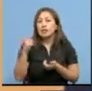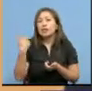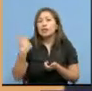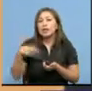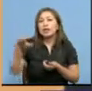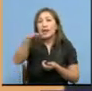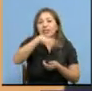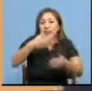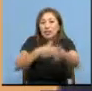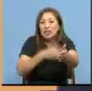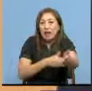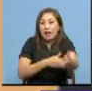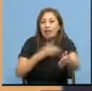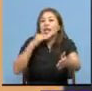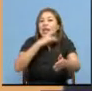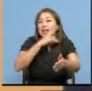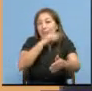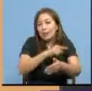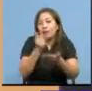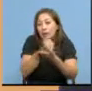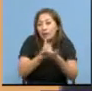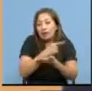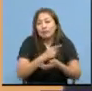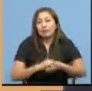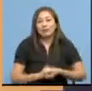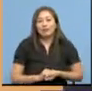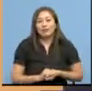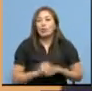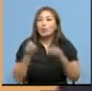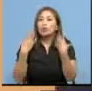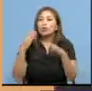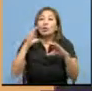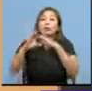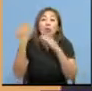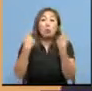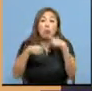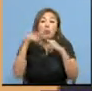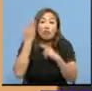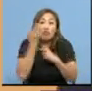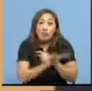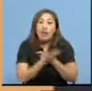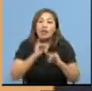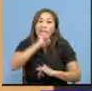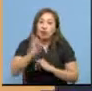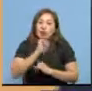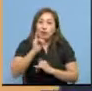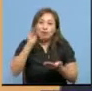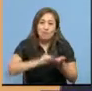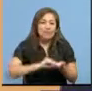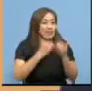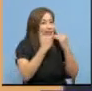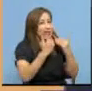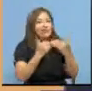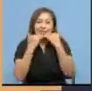la zona de la terminal de oliver de libertador y bueno se comunican a través del facebook que les comentamos pasó por los datos para ello gracias a